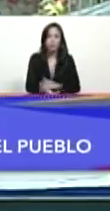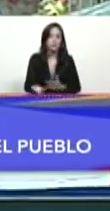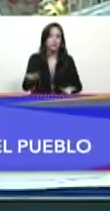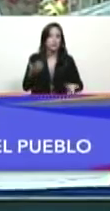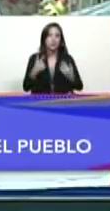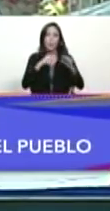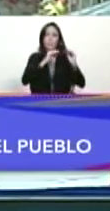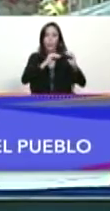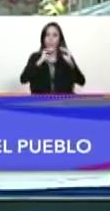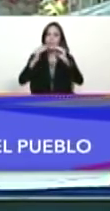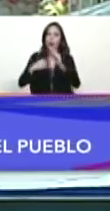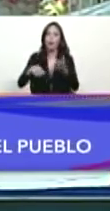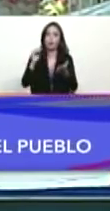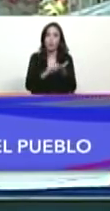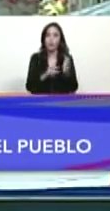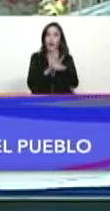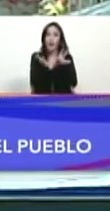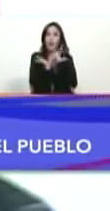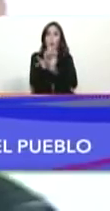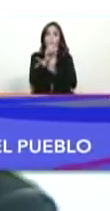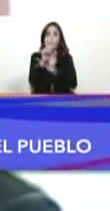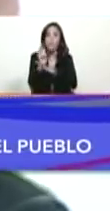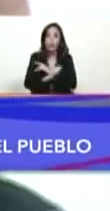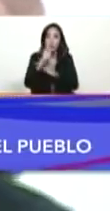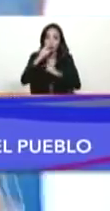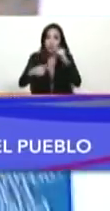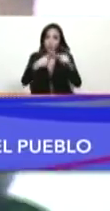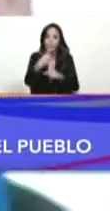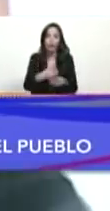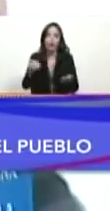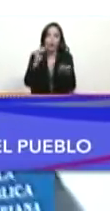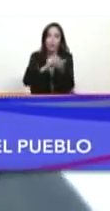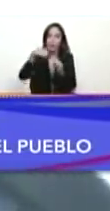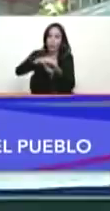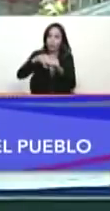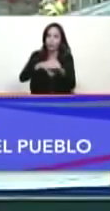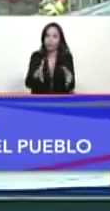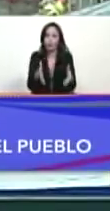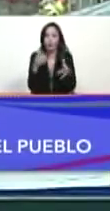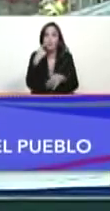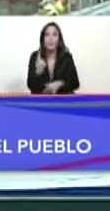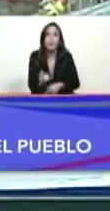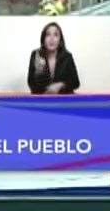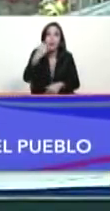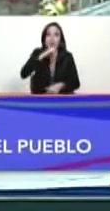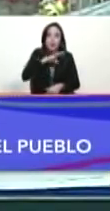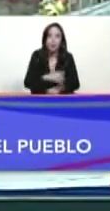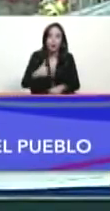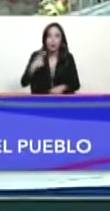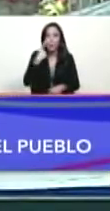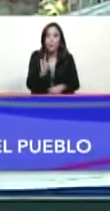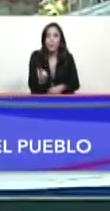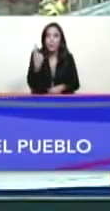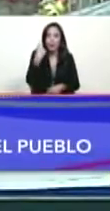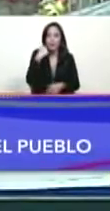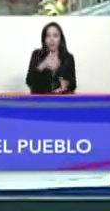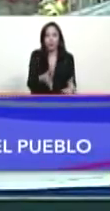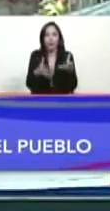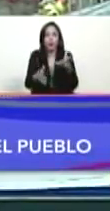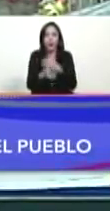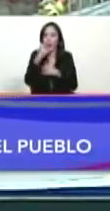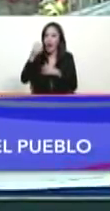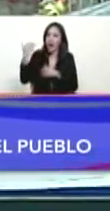convocamos en 30 días elecciones y volví a ganar. Gané por primera vez las elecciones por mandato de